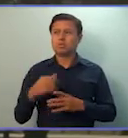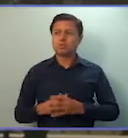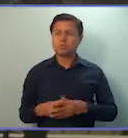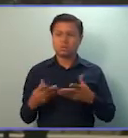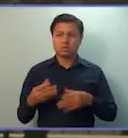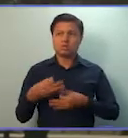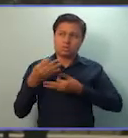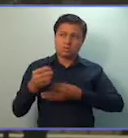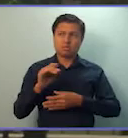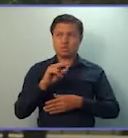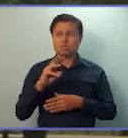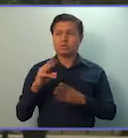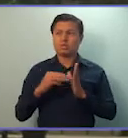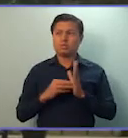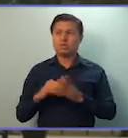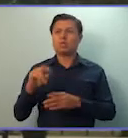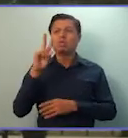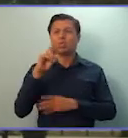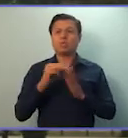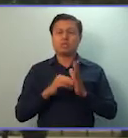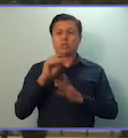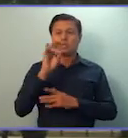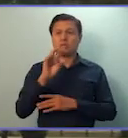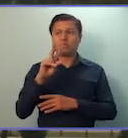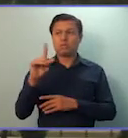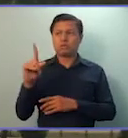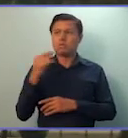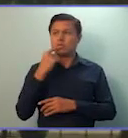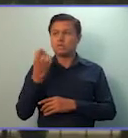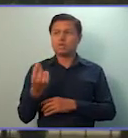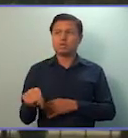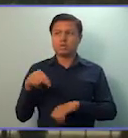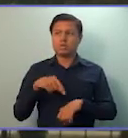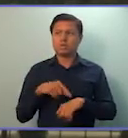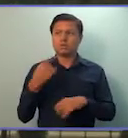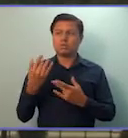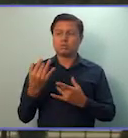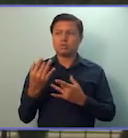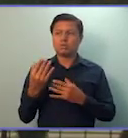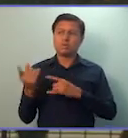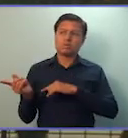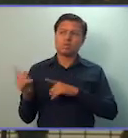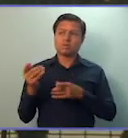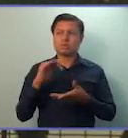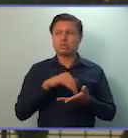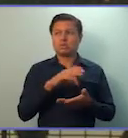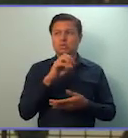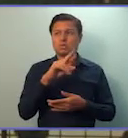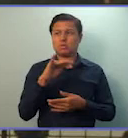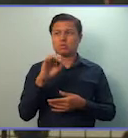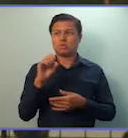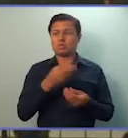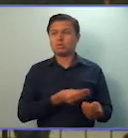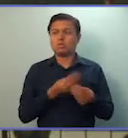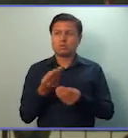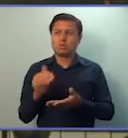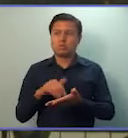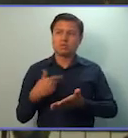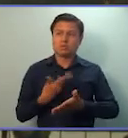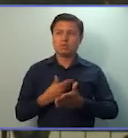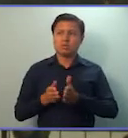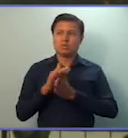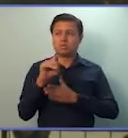entregaron 26 mil hay dos mil 721 que han regresado a correos y van a regresar al tribunal supremo electoral es decir